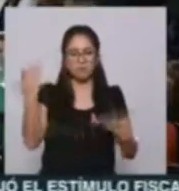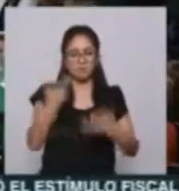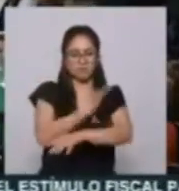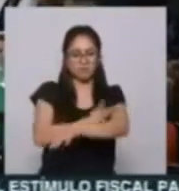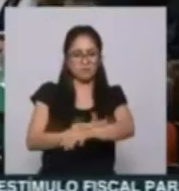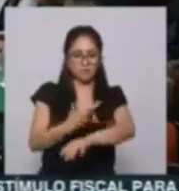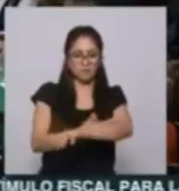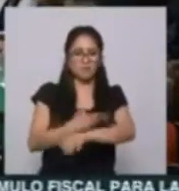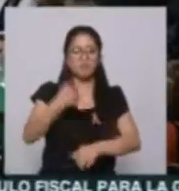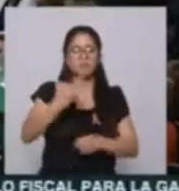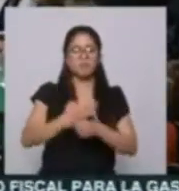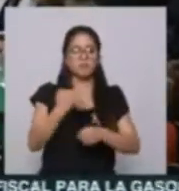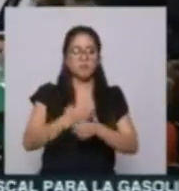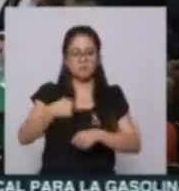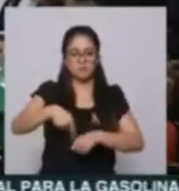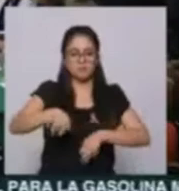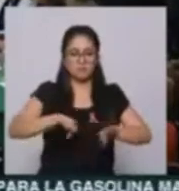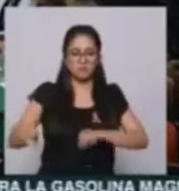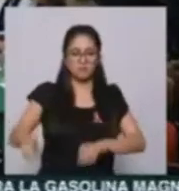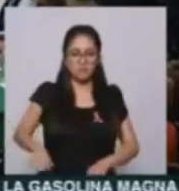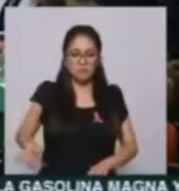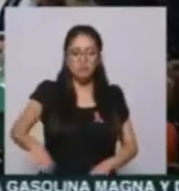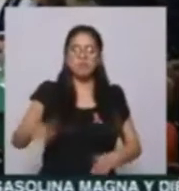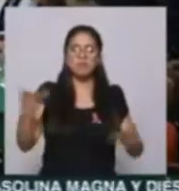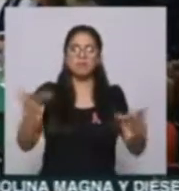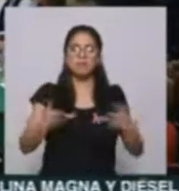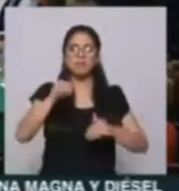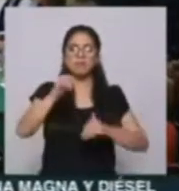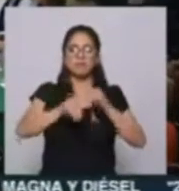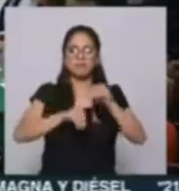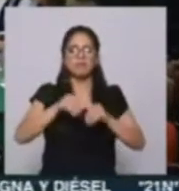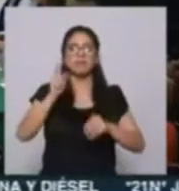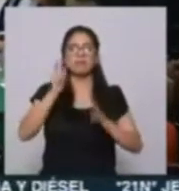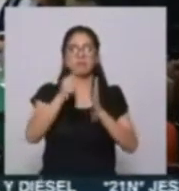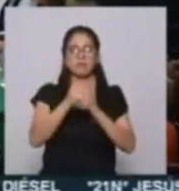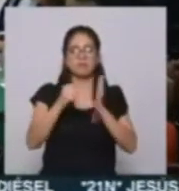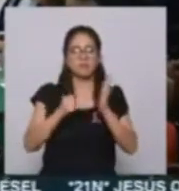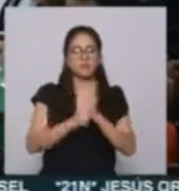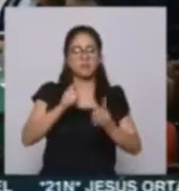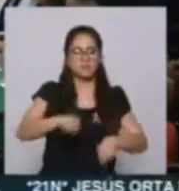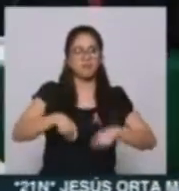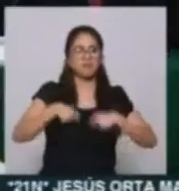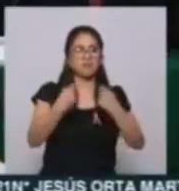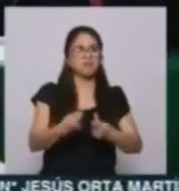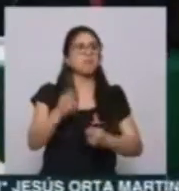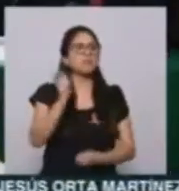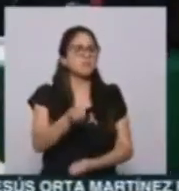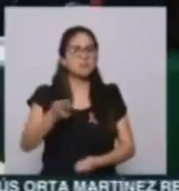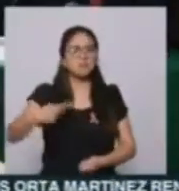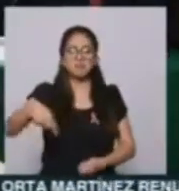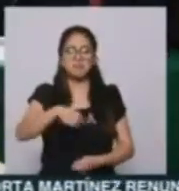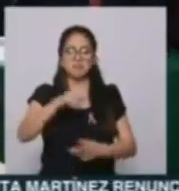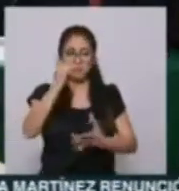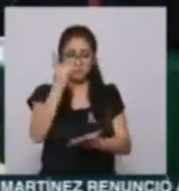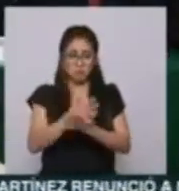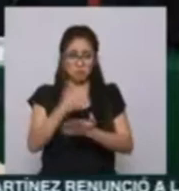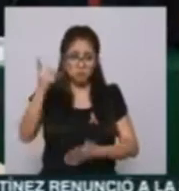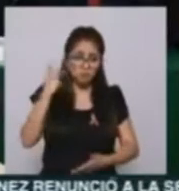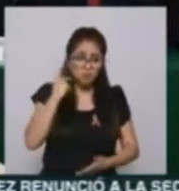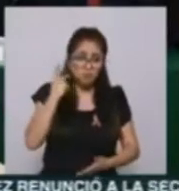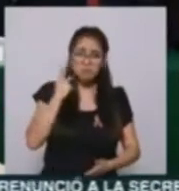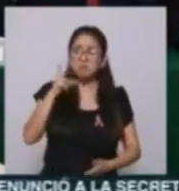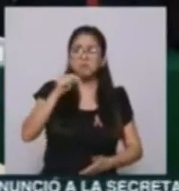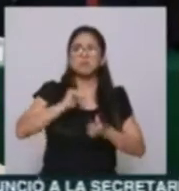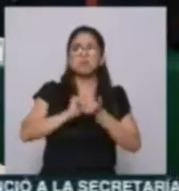lo que va de la presente administración, los servicios de elaboración de testamentos y la entrega de los mismos dejaron de ser un acto político para convertirse en